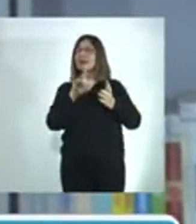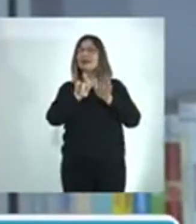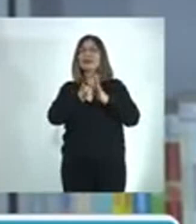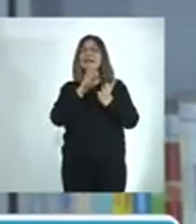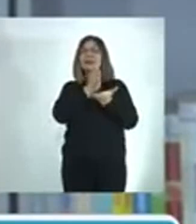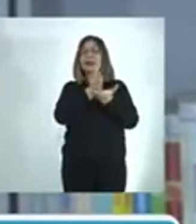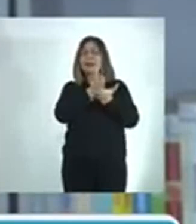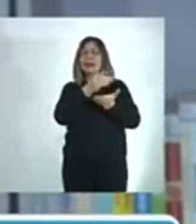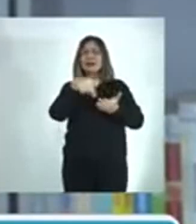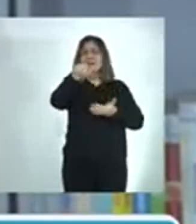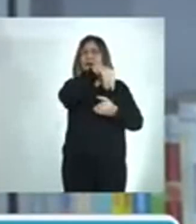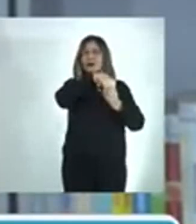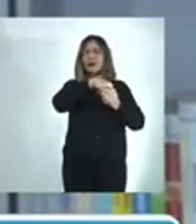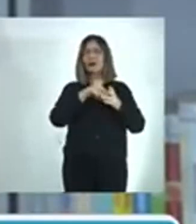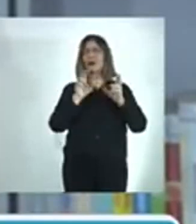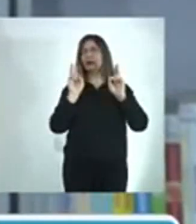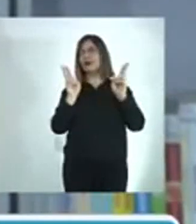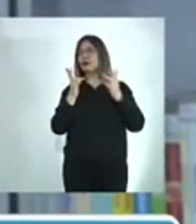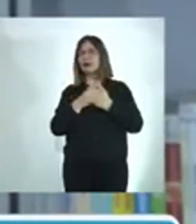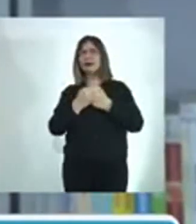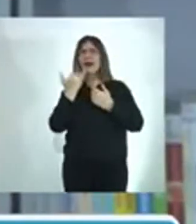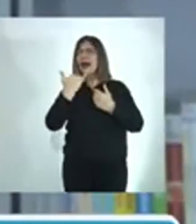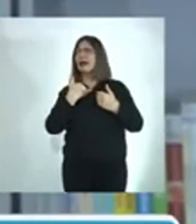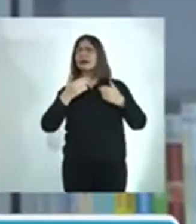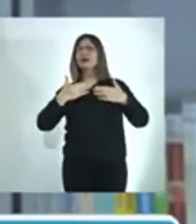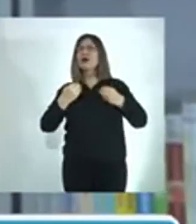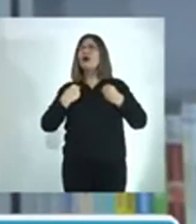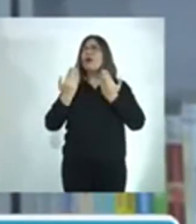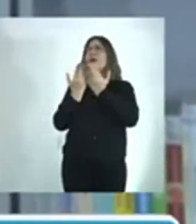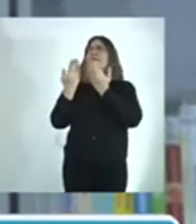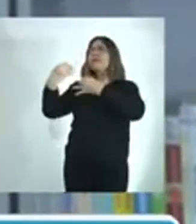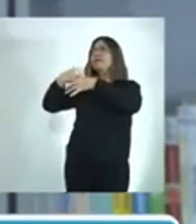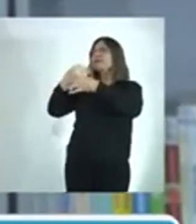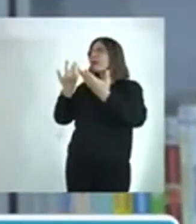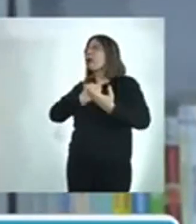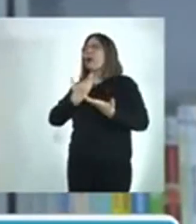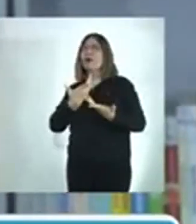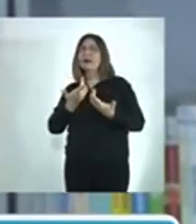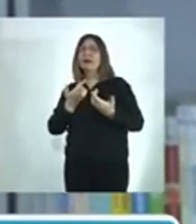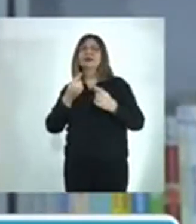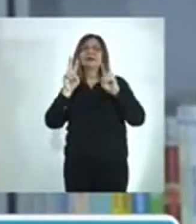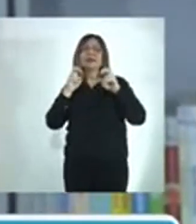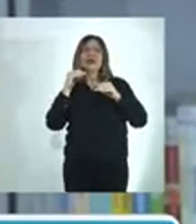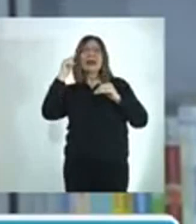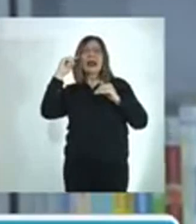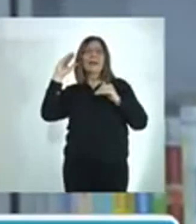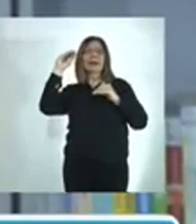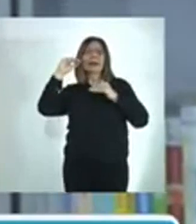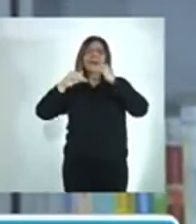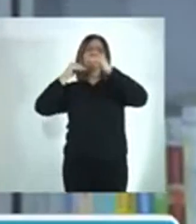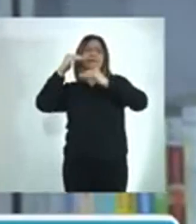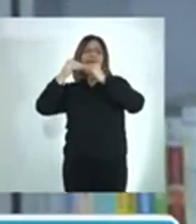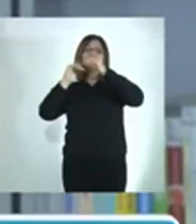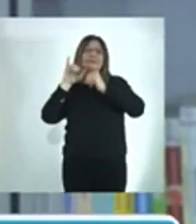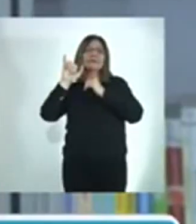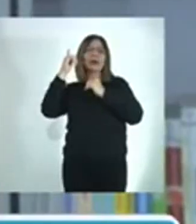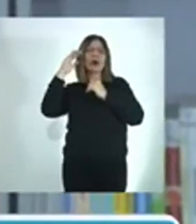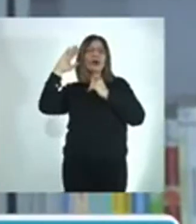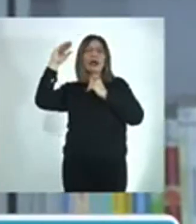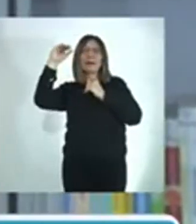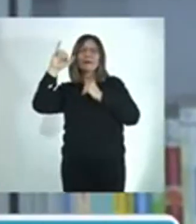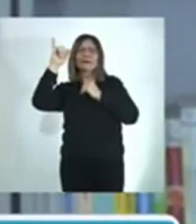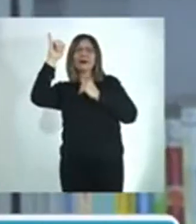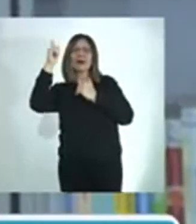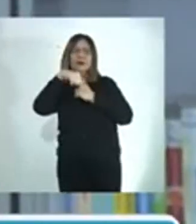de los trabajadores y trabajadoras de la educación. Hay un derecho que tiene que ver con el derecho a la formación. Y es el derecho que